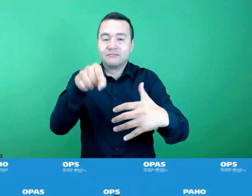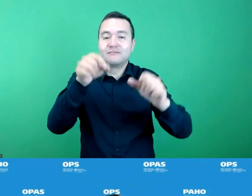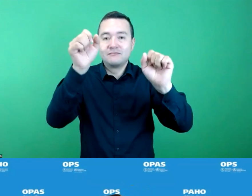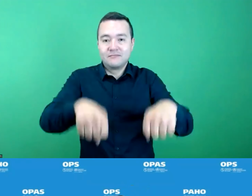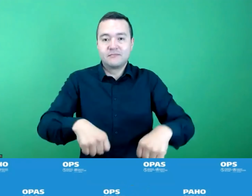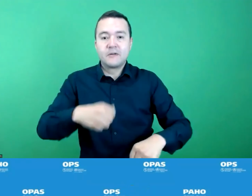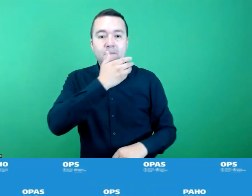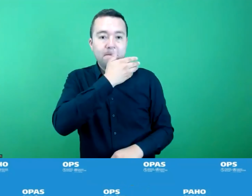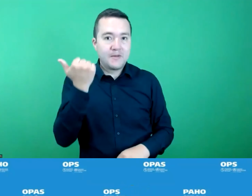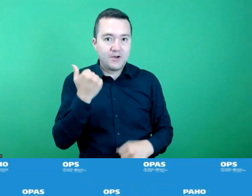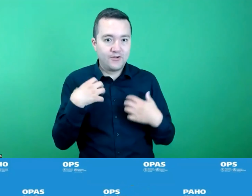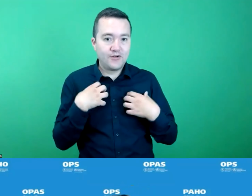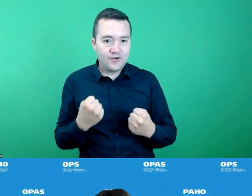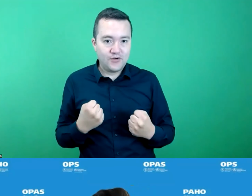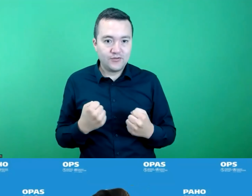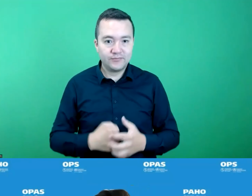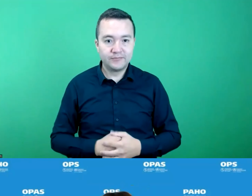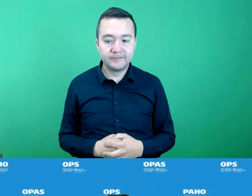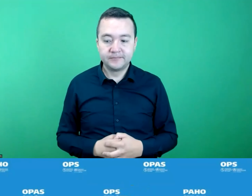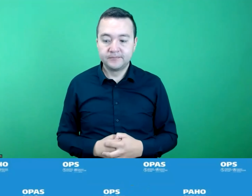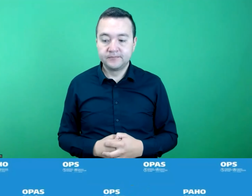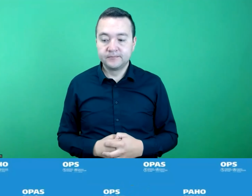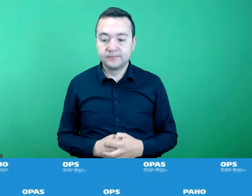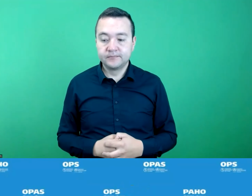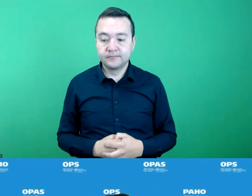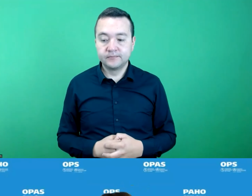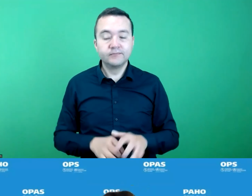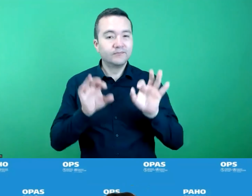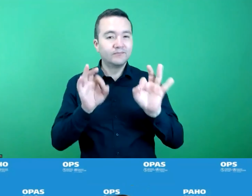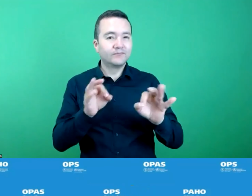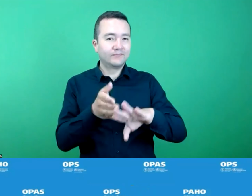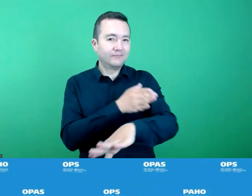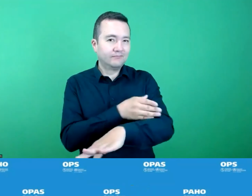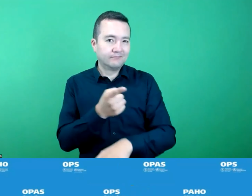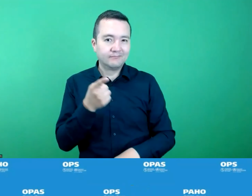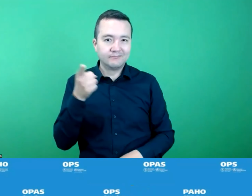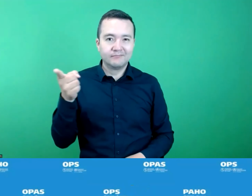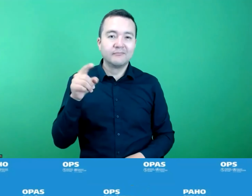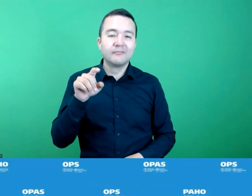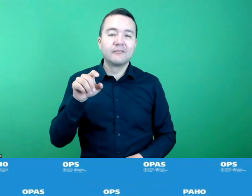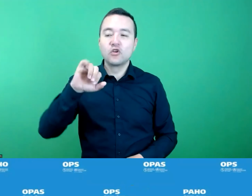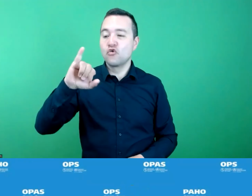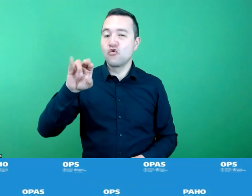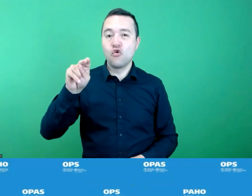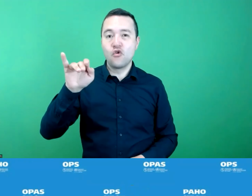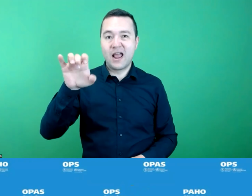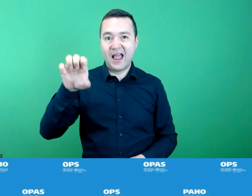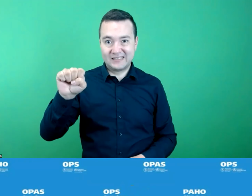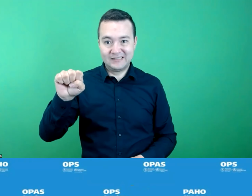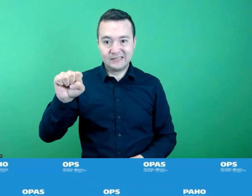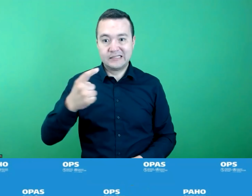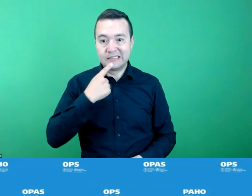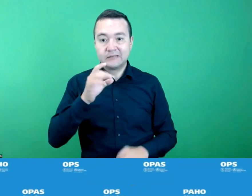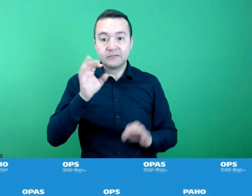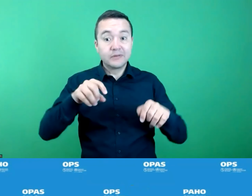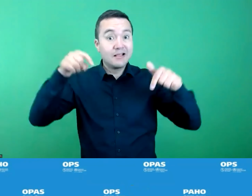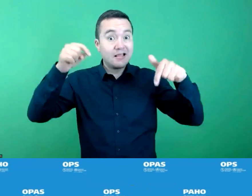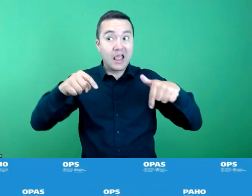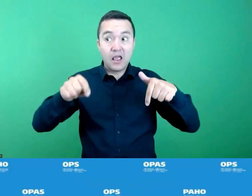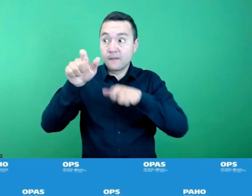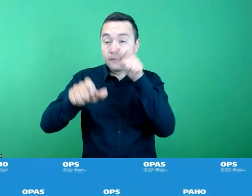Como planteaba Jonás previamente, los testimonios que escucharemos hoy van a poner de manifiesto